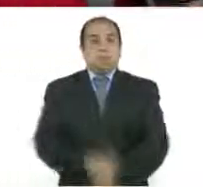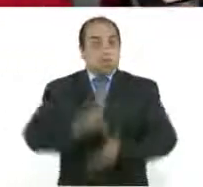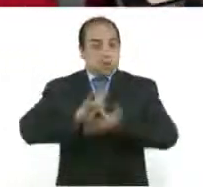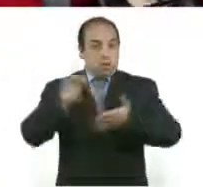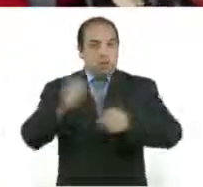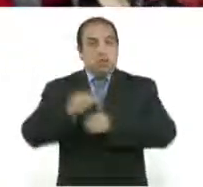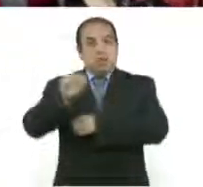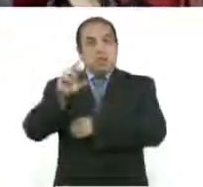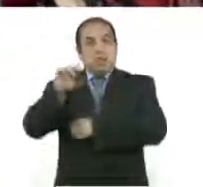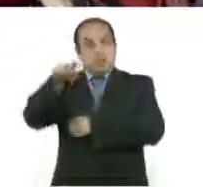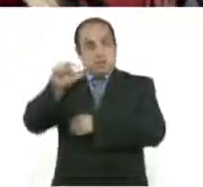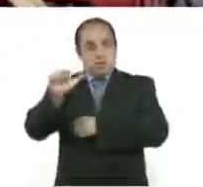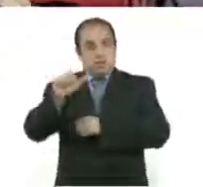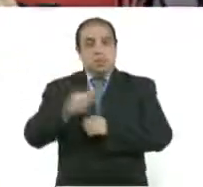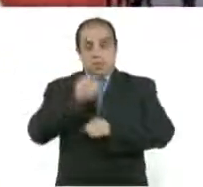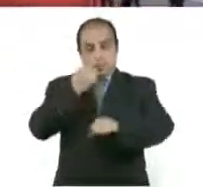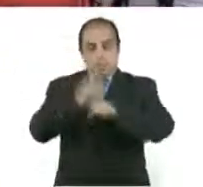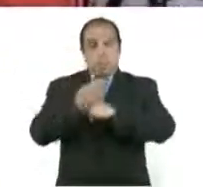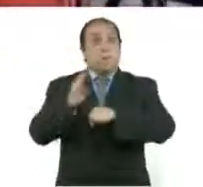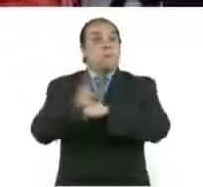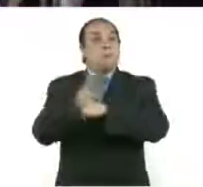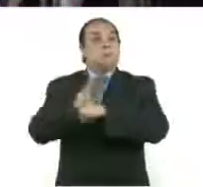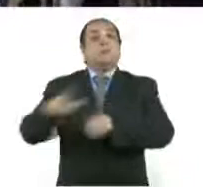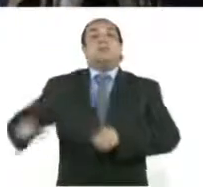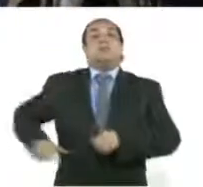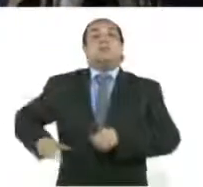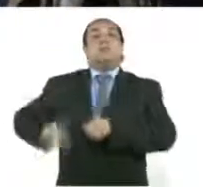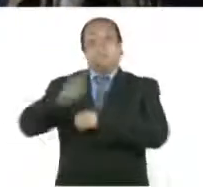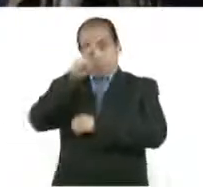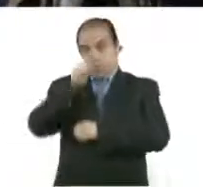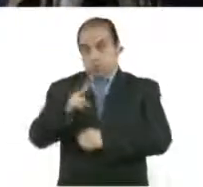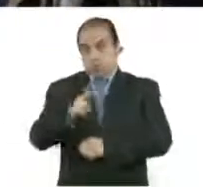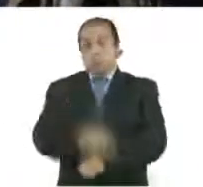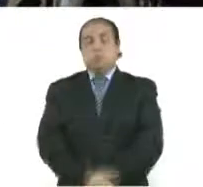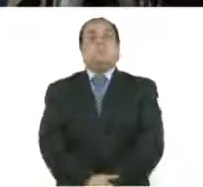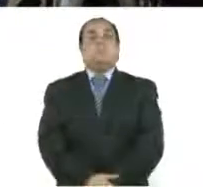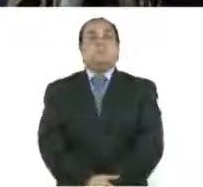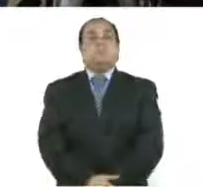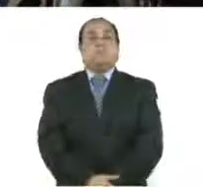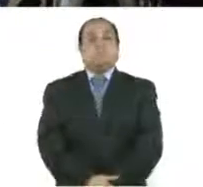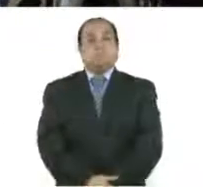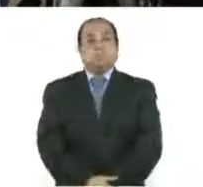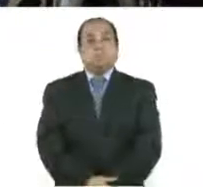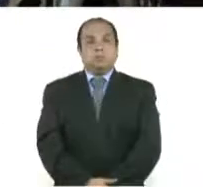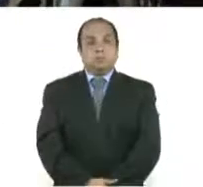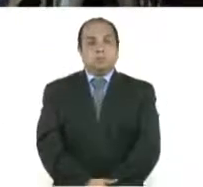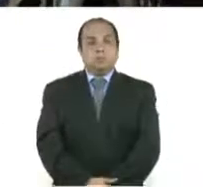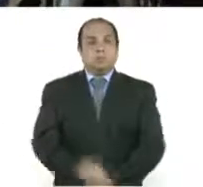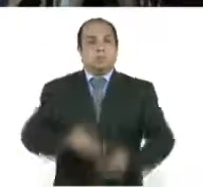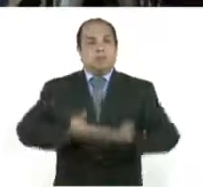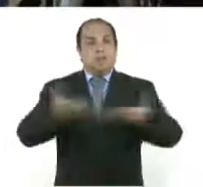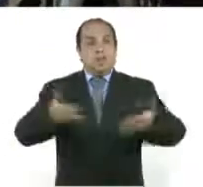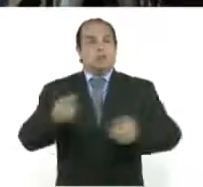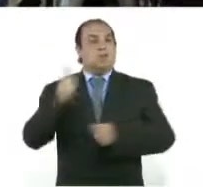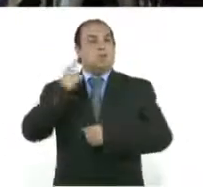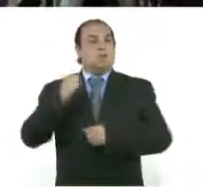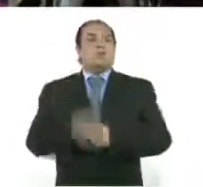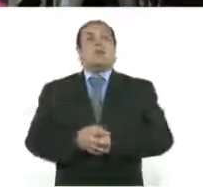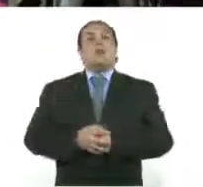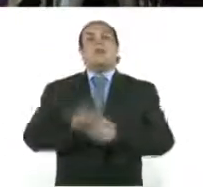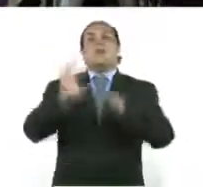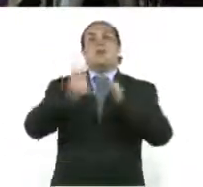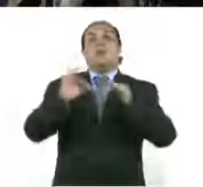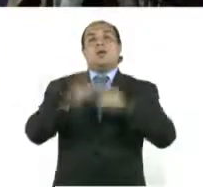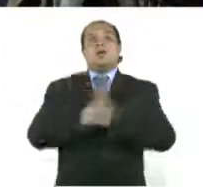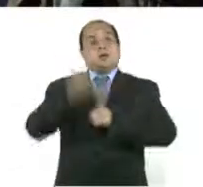Agradecemos a Ariadna Montiel Reyes, secretaria de Bienestar del Gobierno de México. En este momento recibiremos las palabras de la doctora